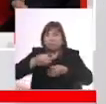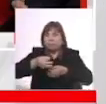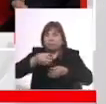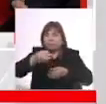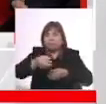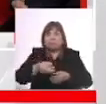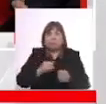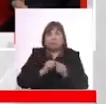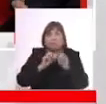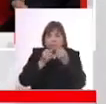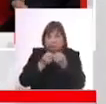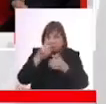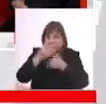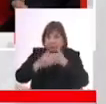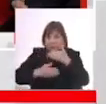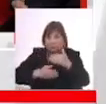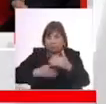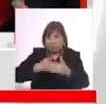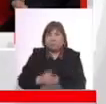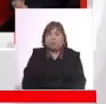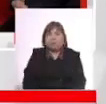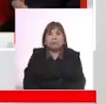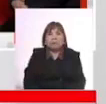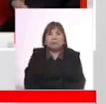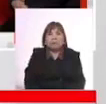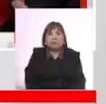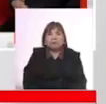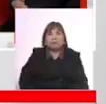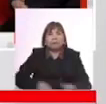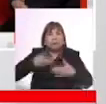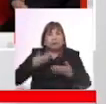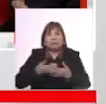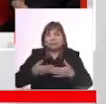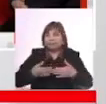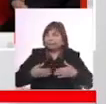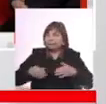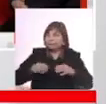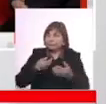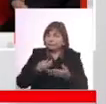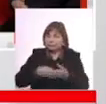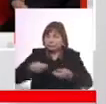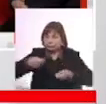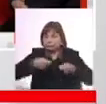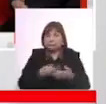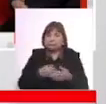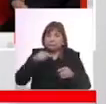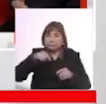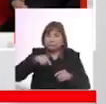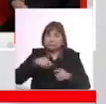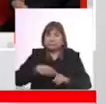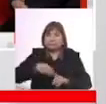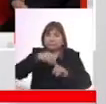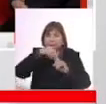y confección puedan acceder y financiar sus actividades, en especial